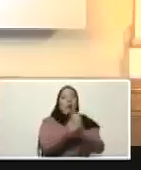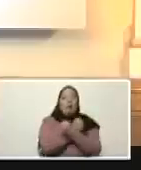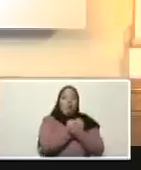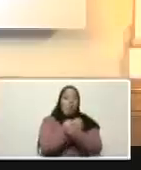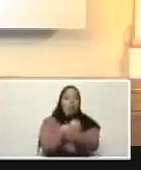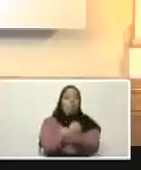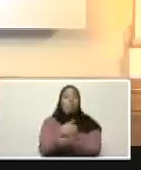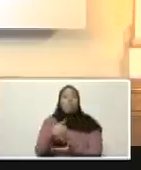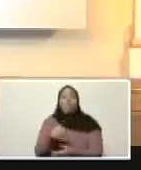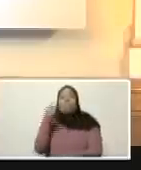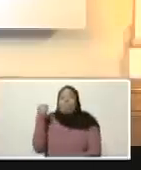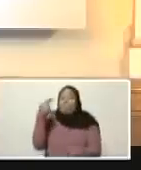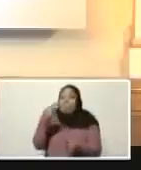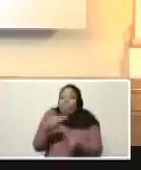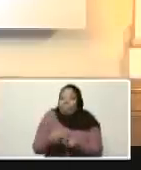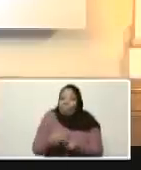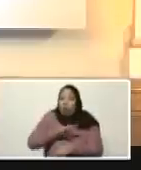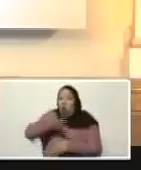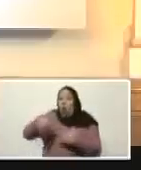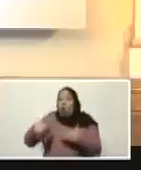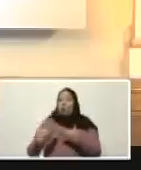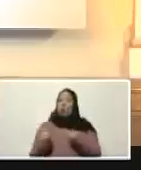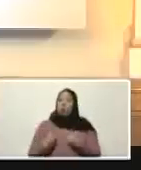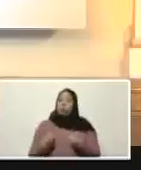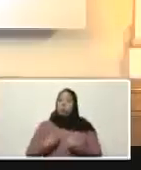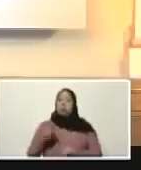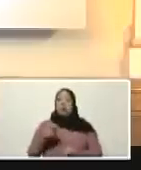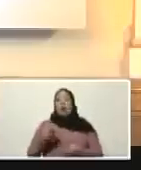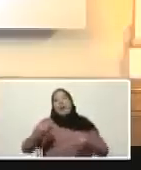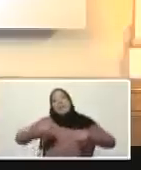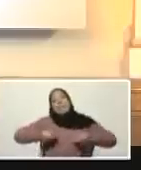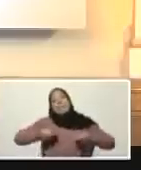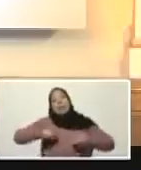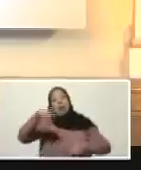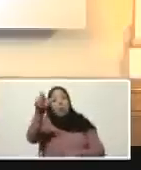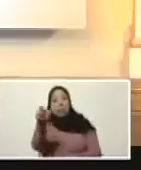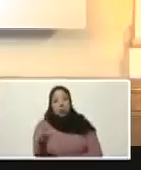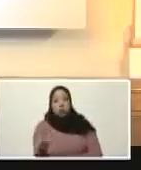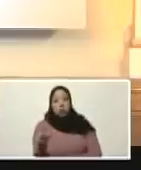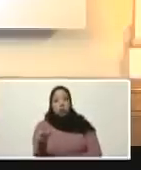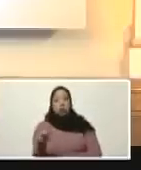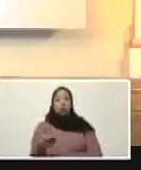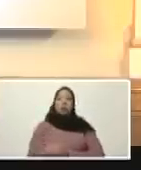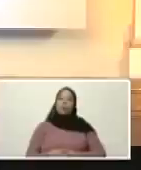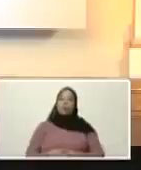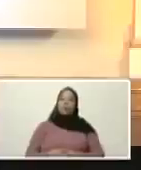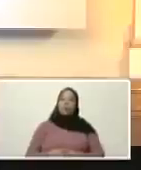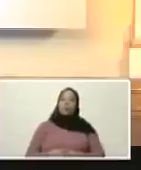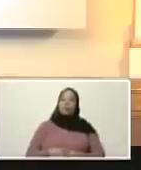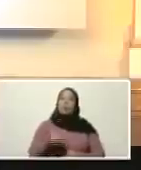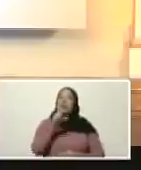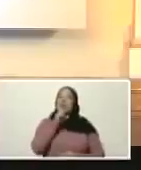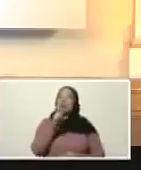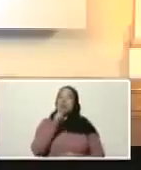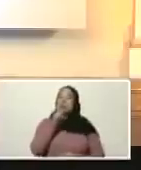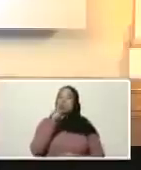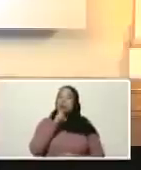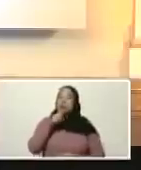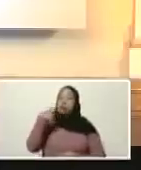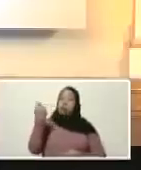en riesgo. Vivimos, como lo decía Bernardo Núñez, una época de